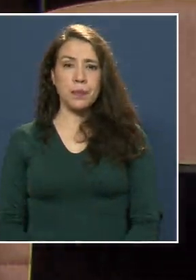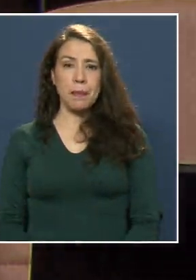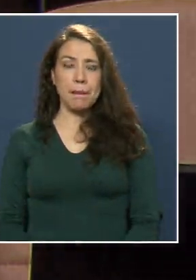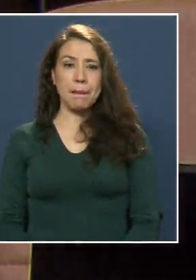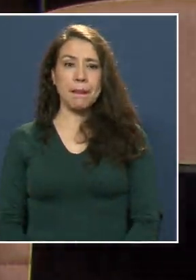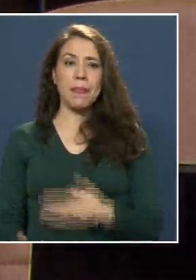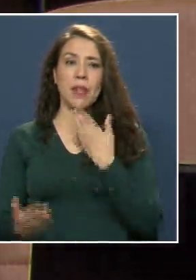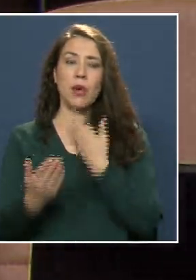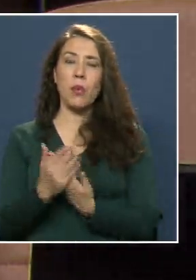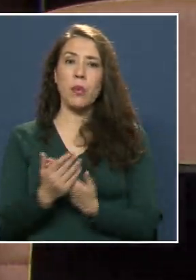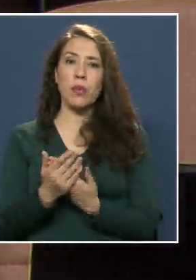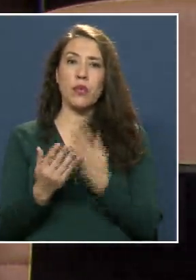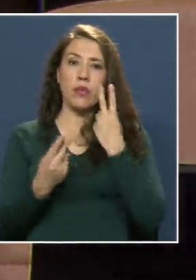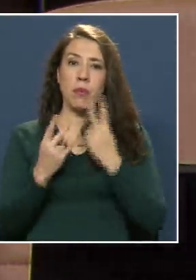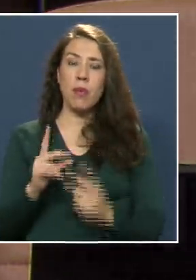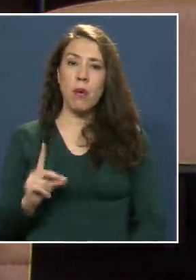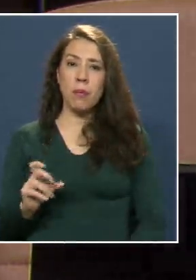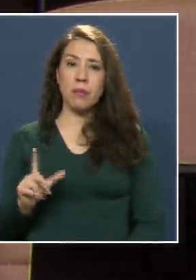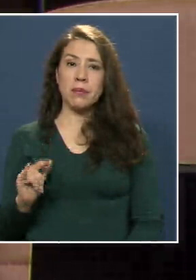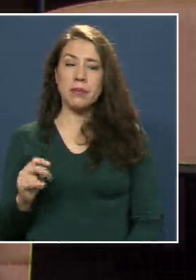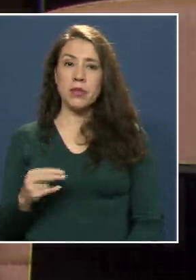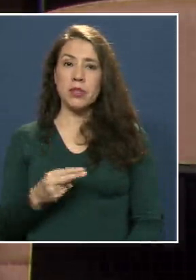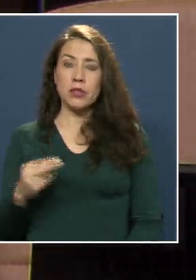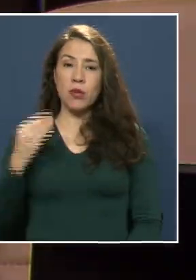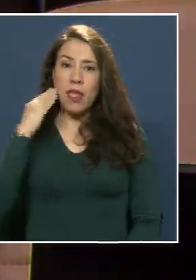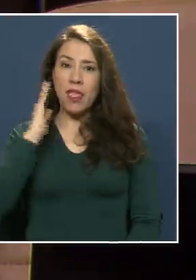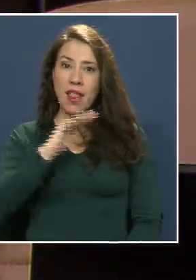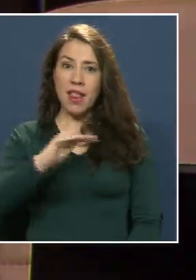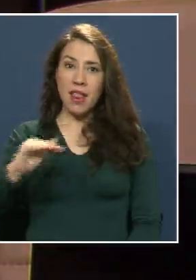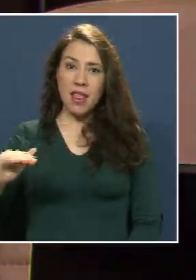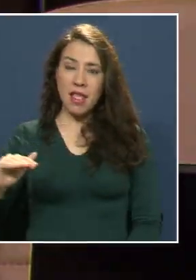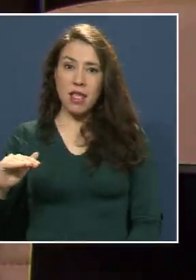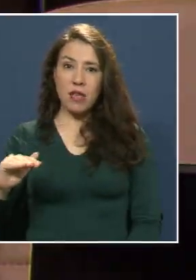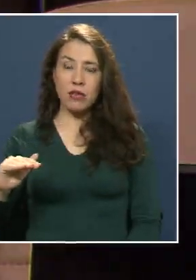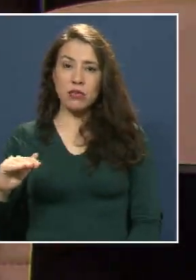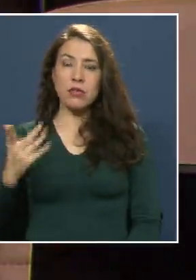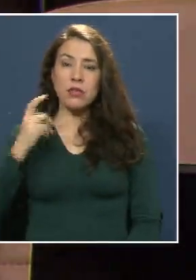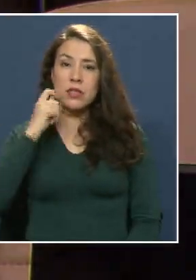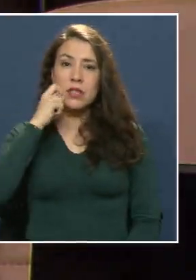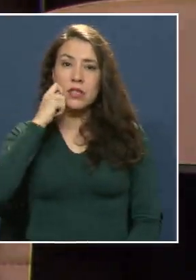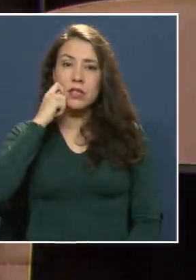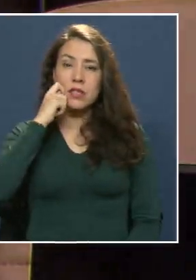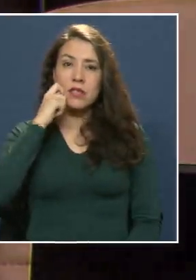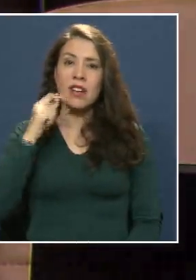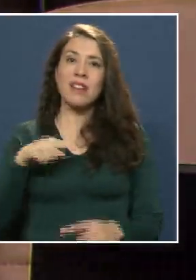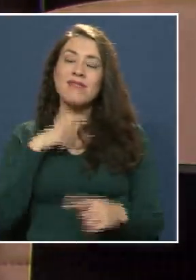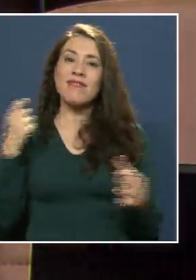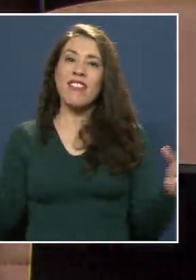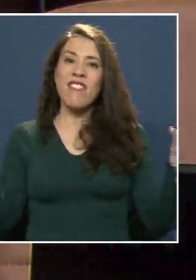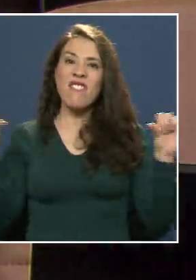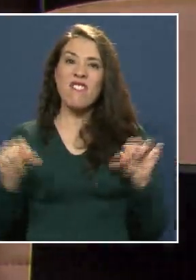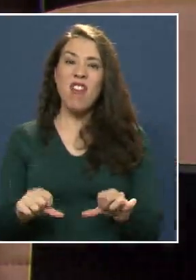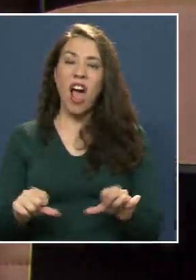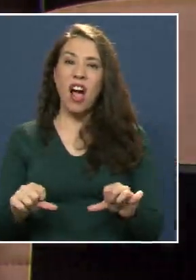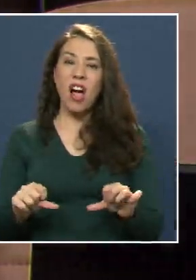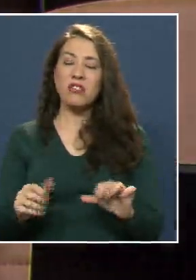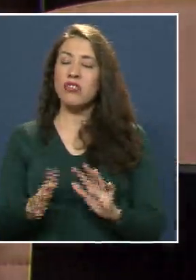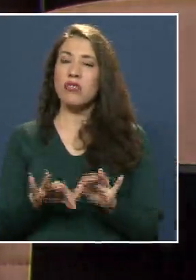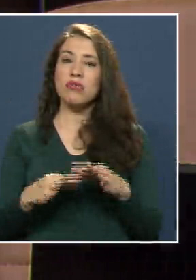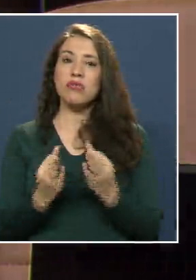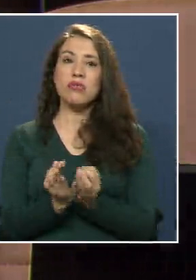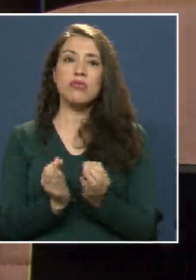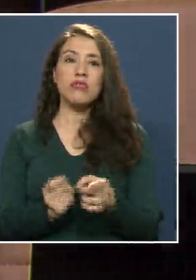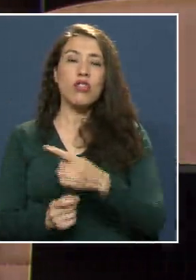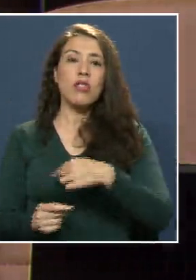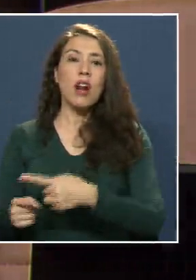Cuando estamos en presencia de un delito sexual contra niños y niñas, significa el fracaso colectivo de todos